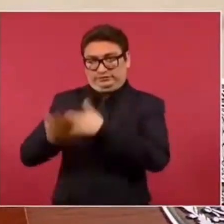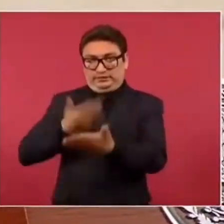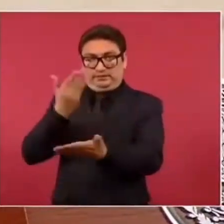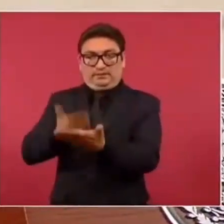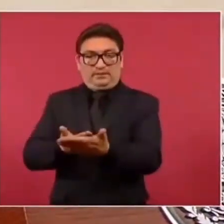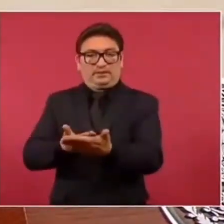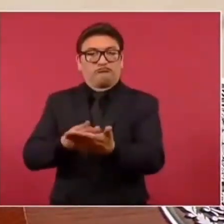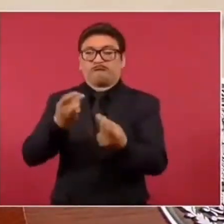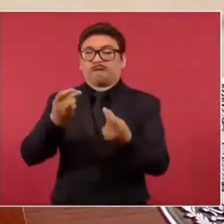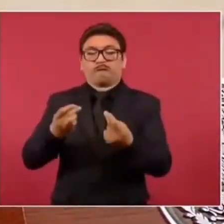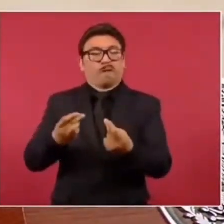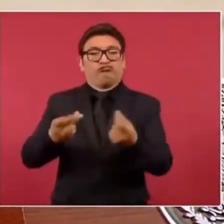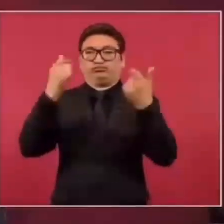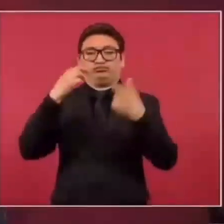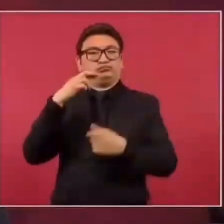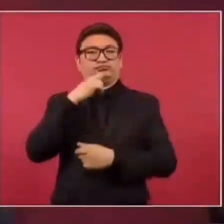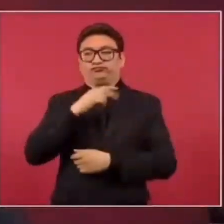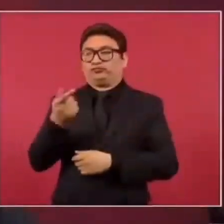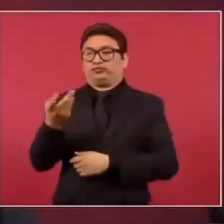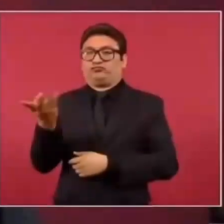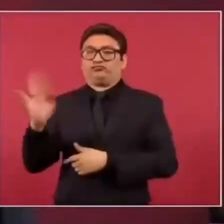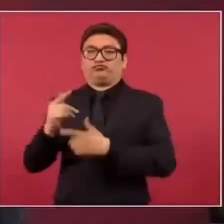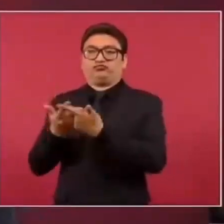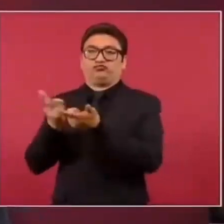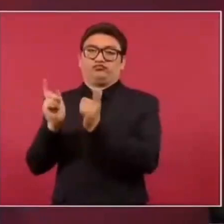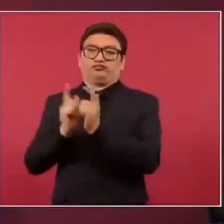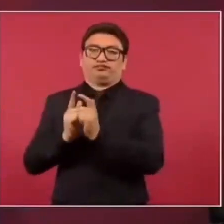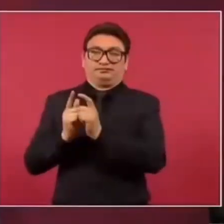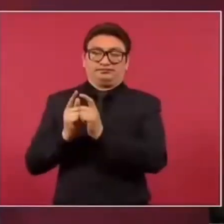pues inmediatamente los opositores fueron